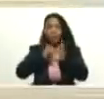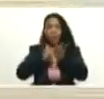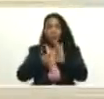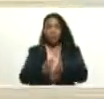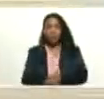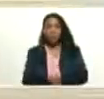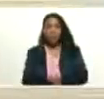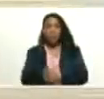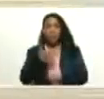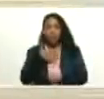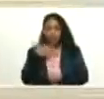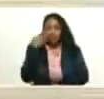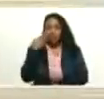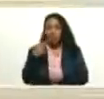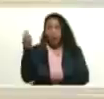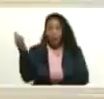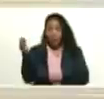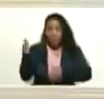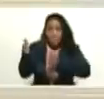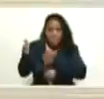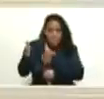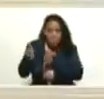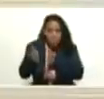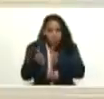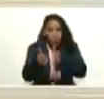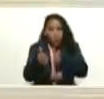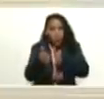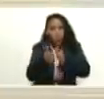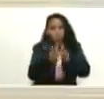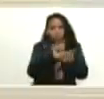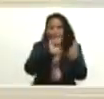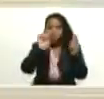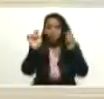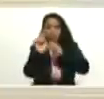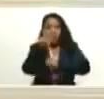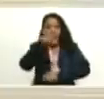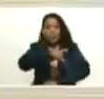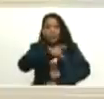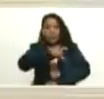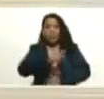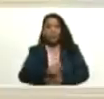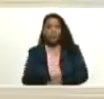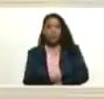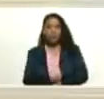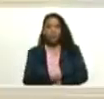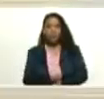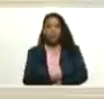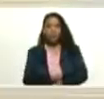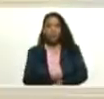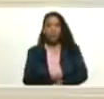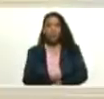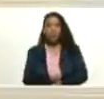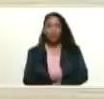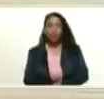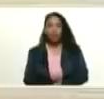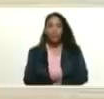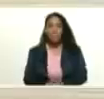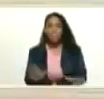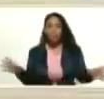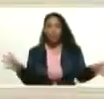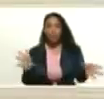Y estoy seguro que en ese camino de los cambios necesarios, de las adecuaciones